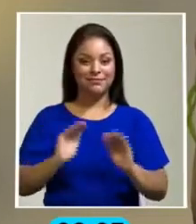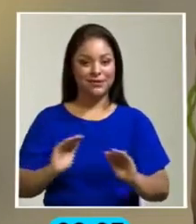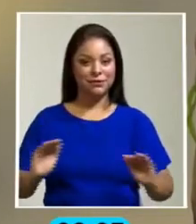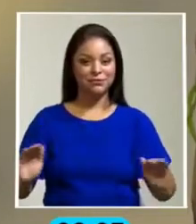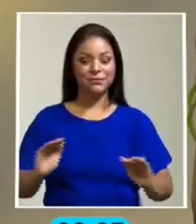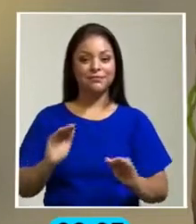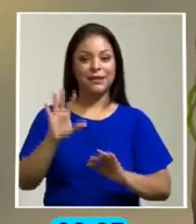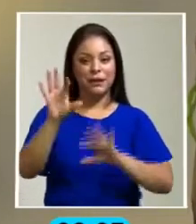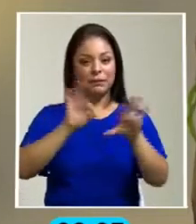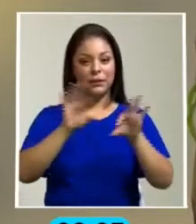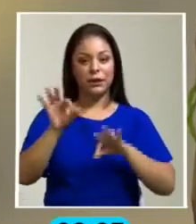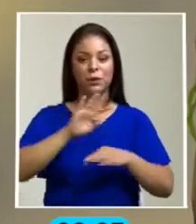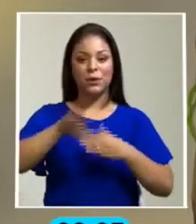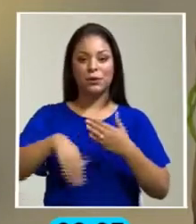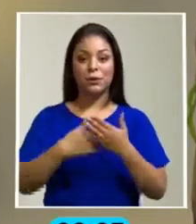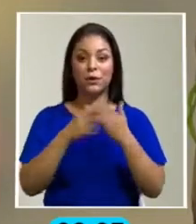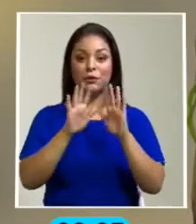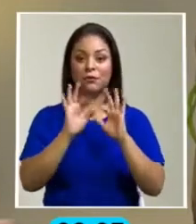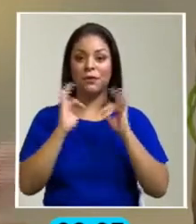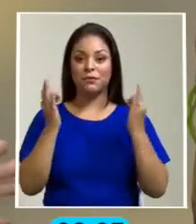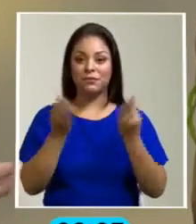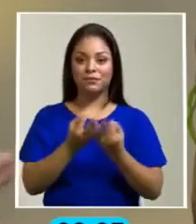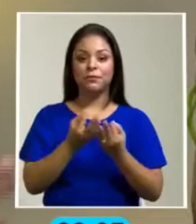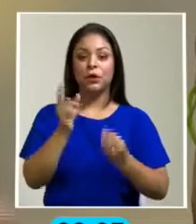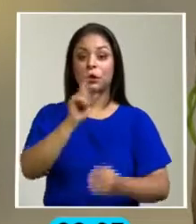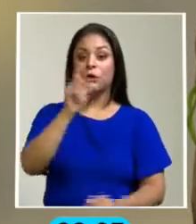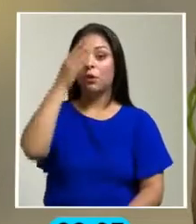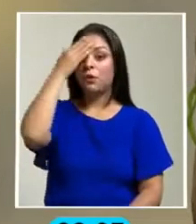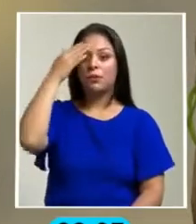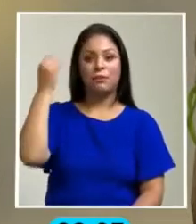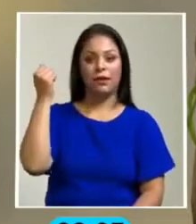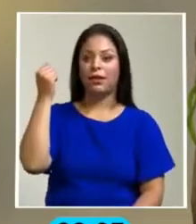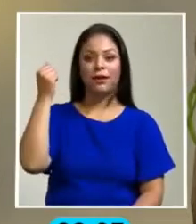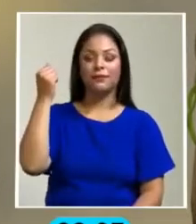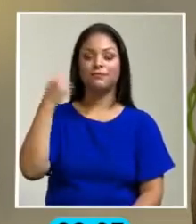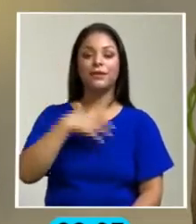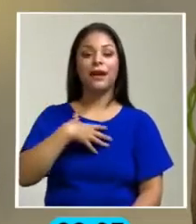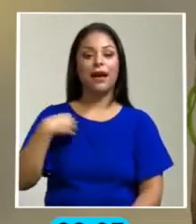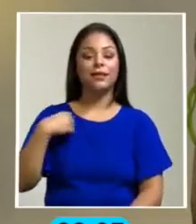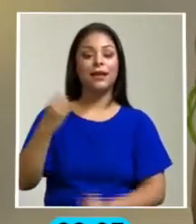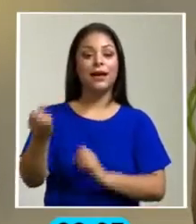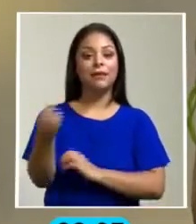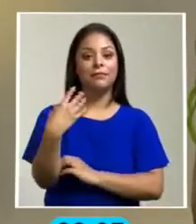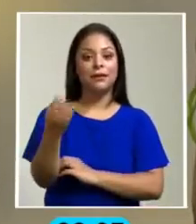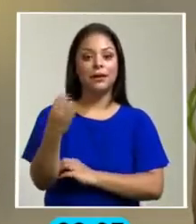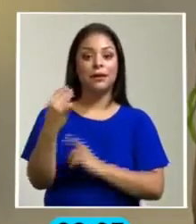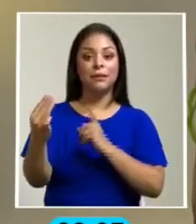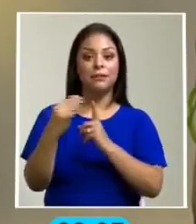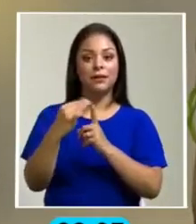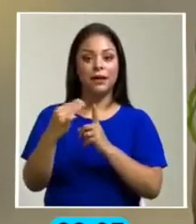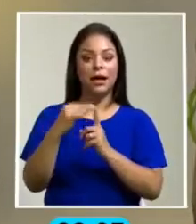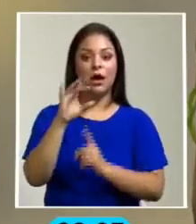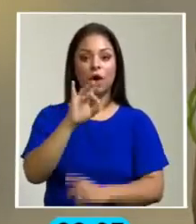inviten a toda su familia. Y no olviden, por supuesto, que nos encanta que nos envíen sus mensajes al